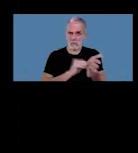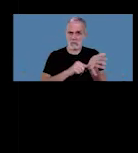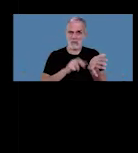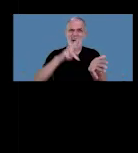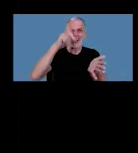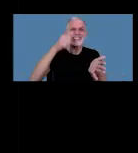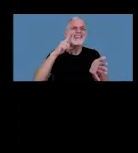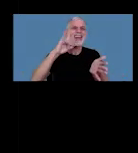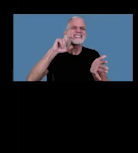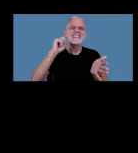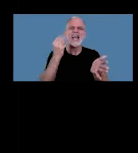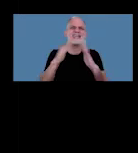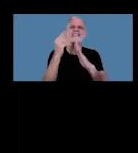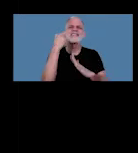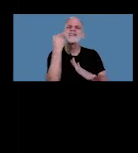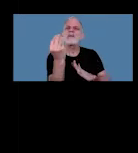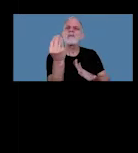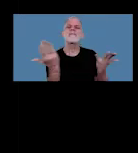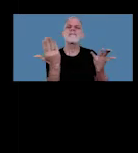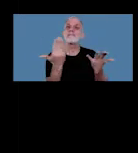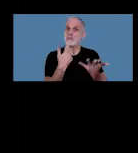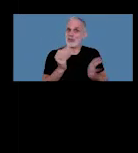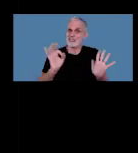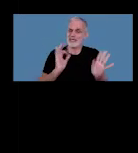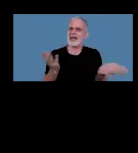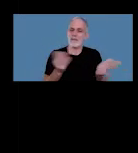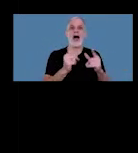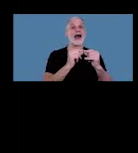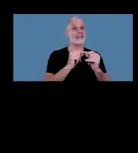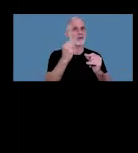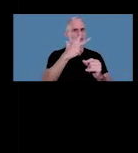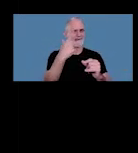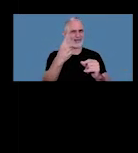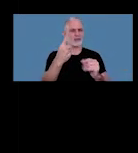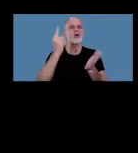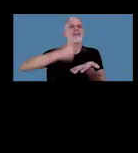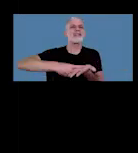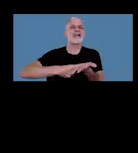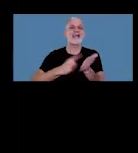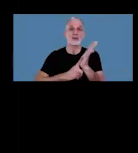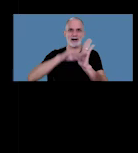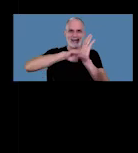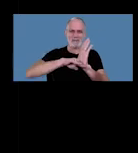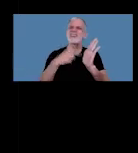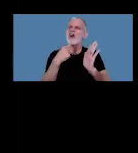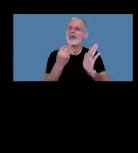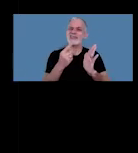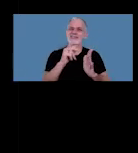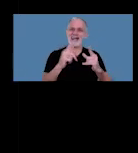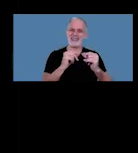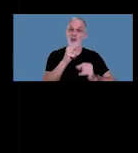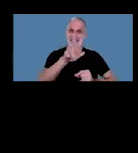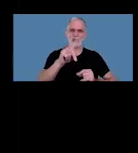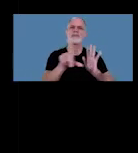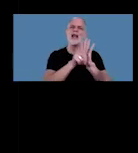residencia. No, es verdad, pero tenemos el artículo 31 del decreto reglamentario que nos dice que cuando la ley de